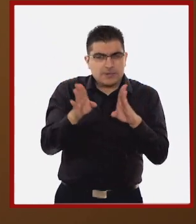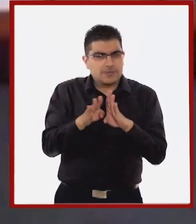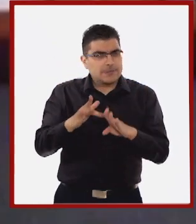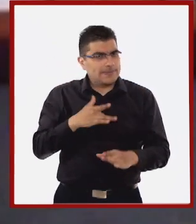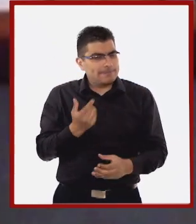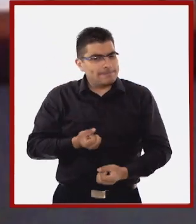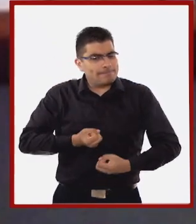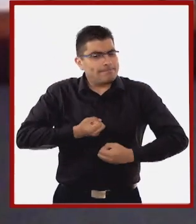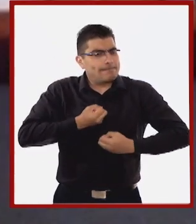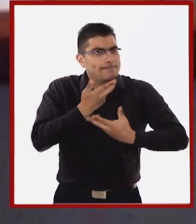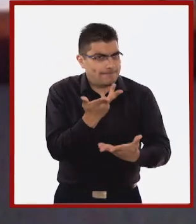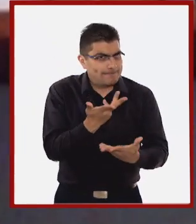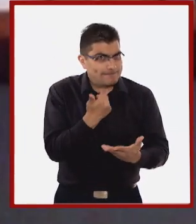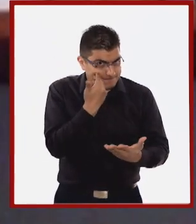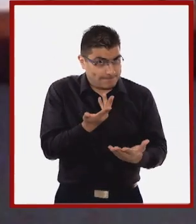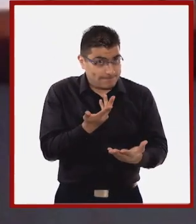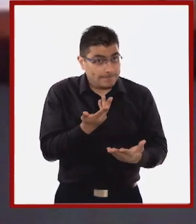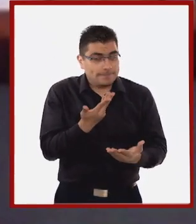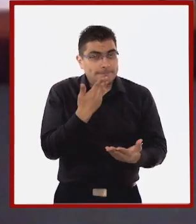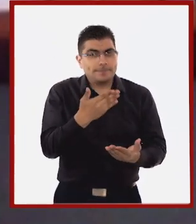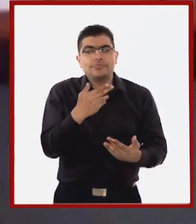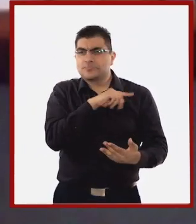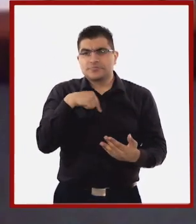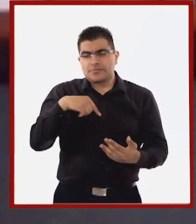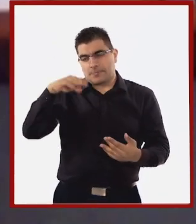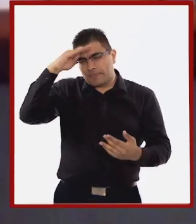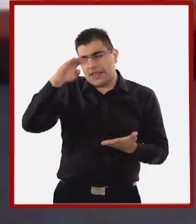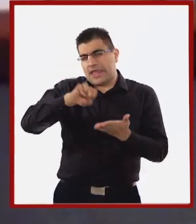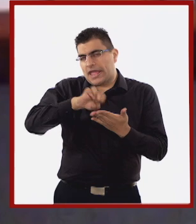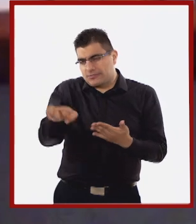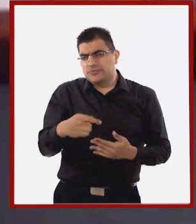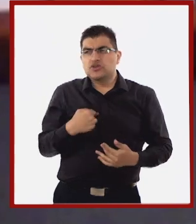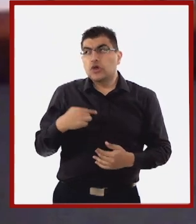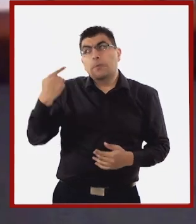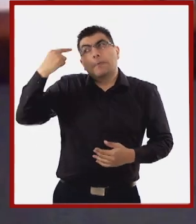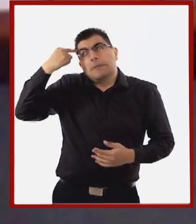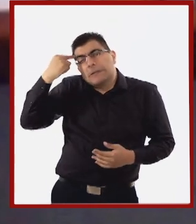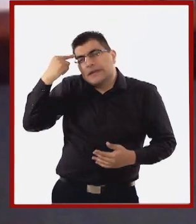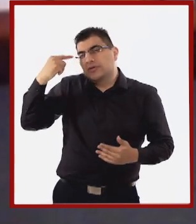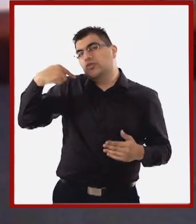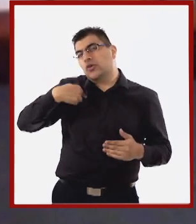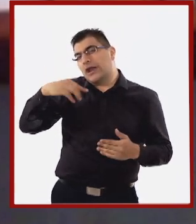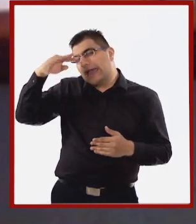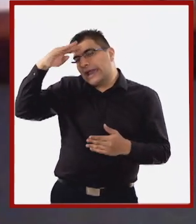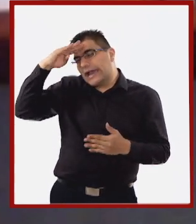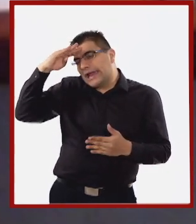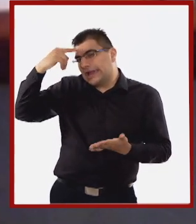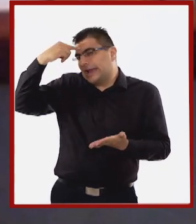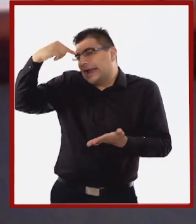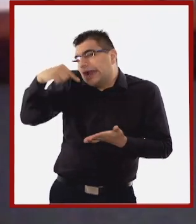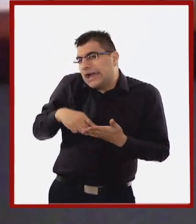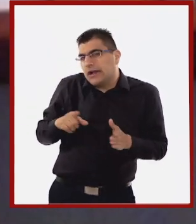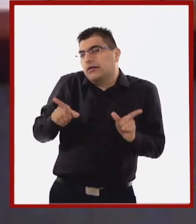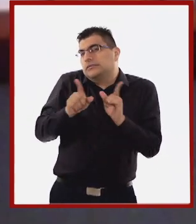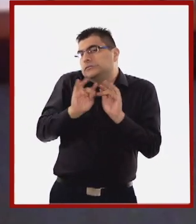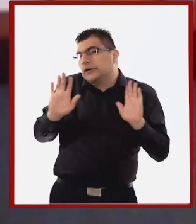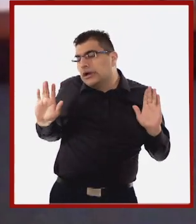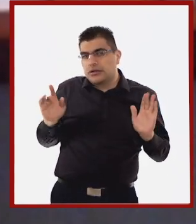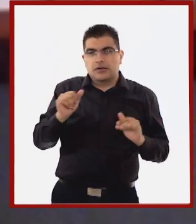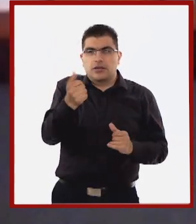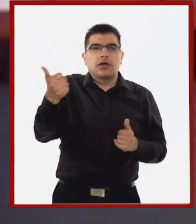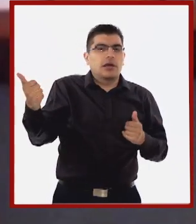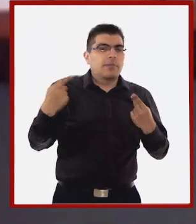inquietud, generalmente comenzamos diciendo cosas como yo pienso, y a últimos tiempos cada vez más la